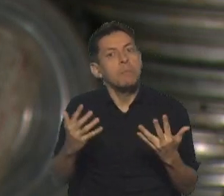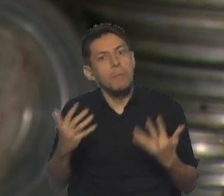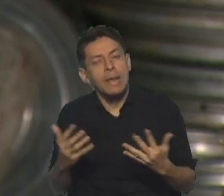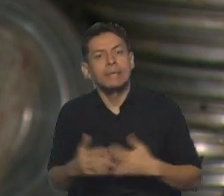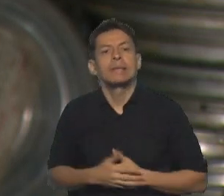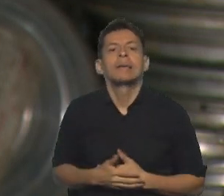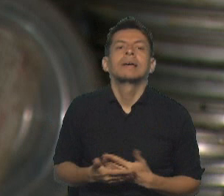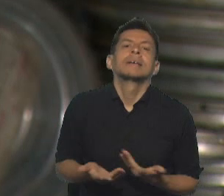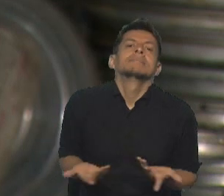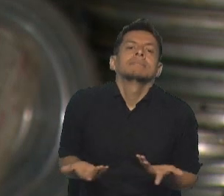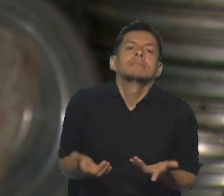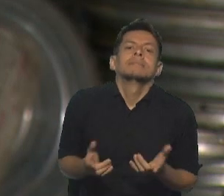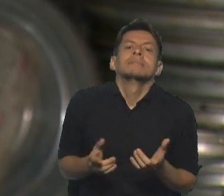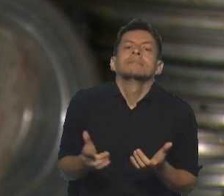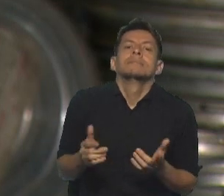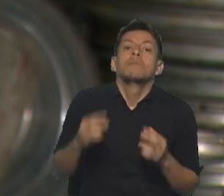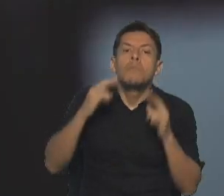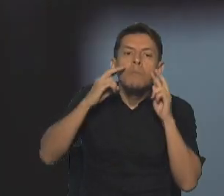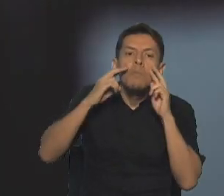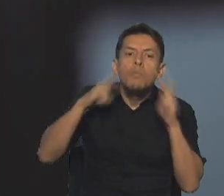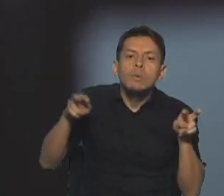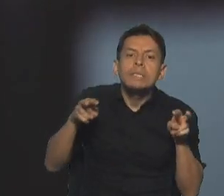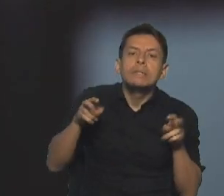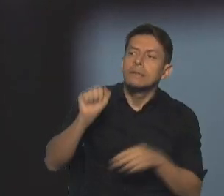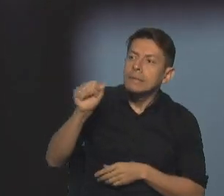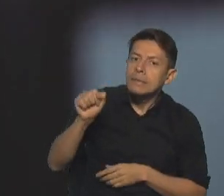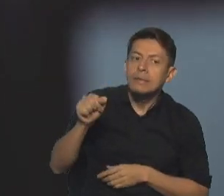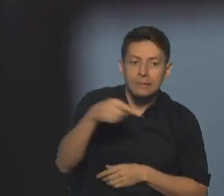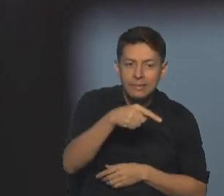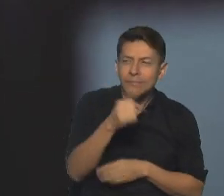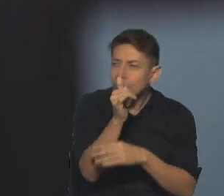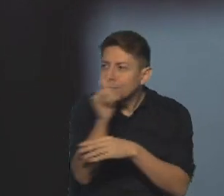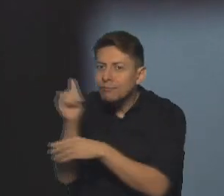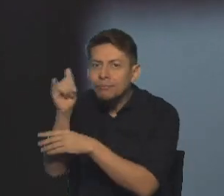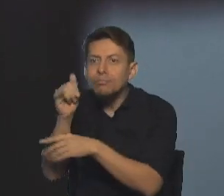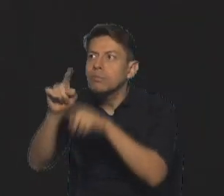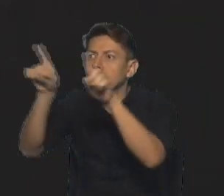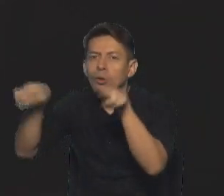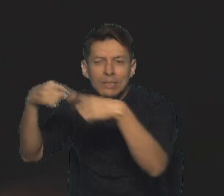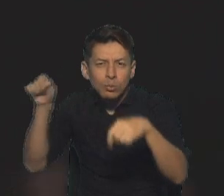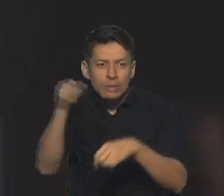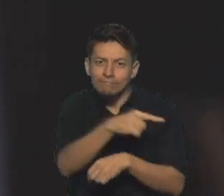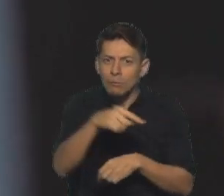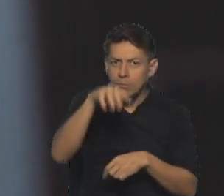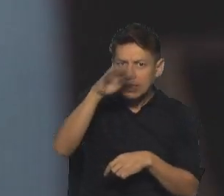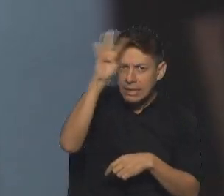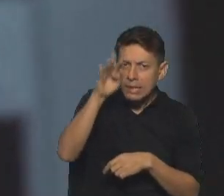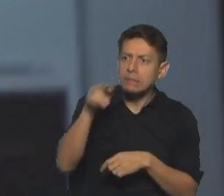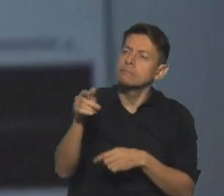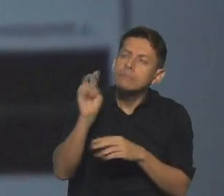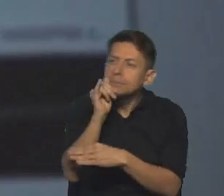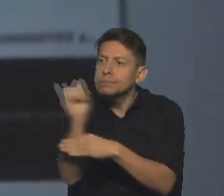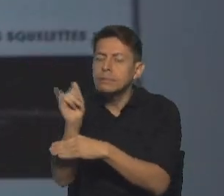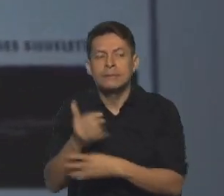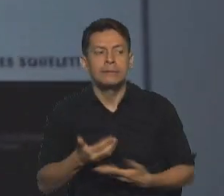molesta que vayamos a golpear la puerta del museo y decir quiero filmar esta colección. Uno pasa por un museo y muchas veces no se pregunta